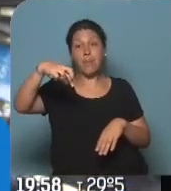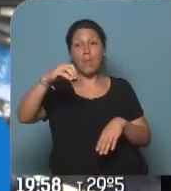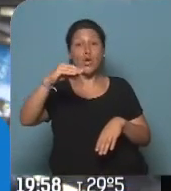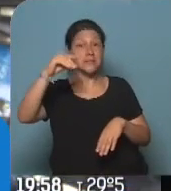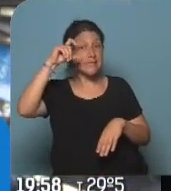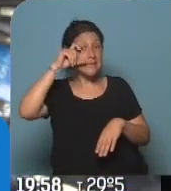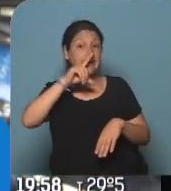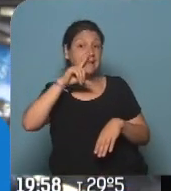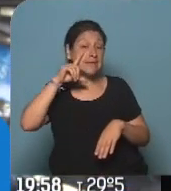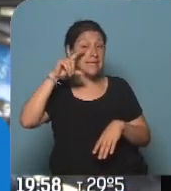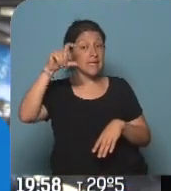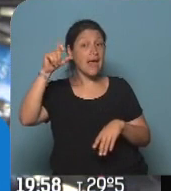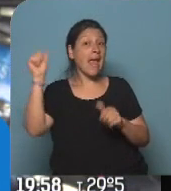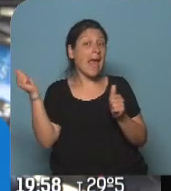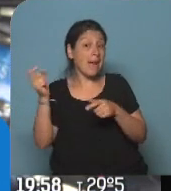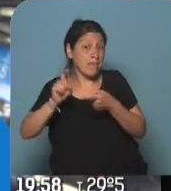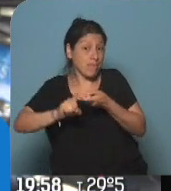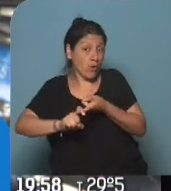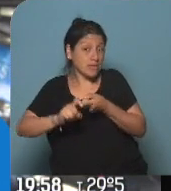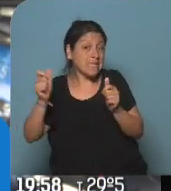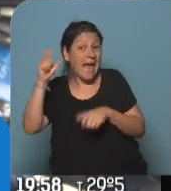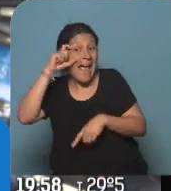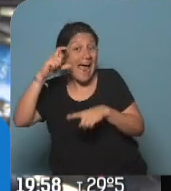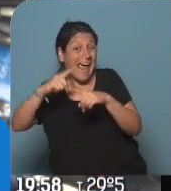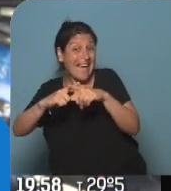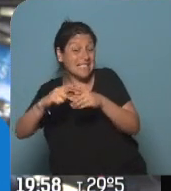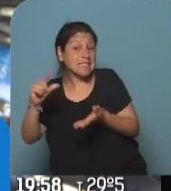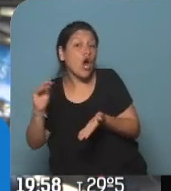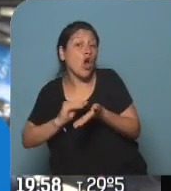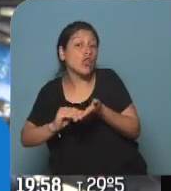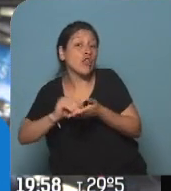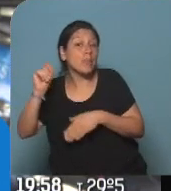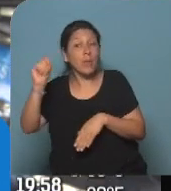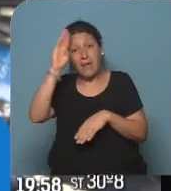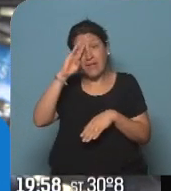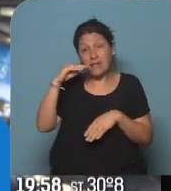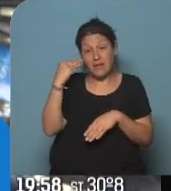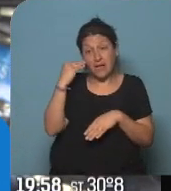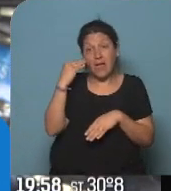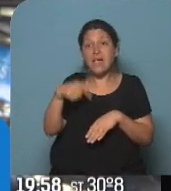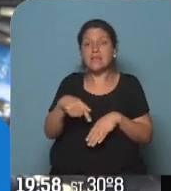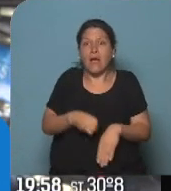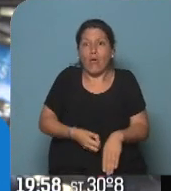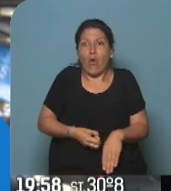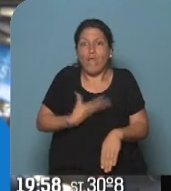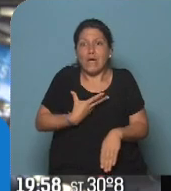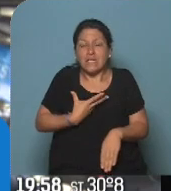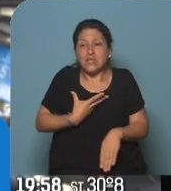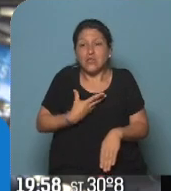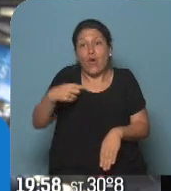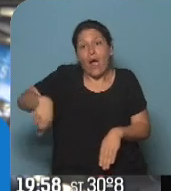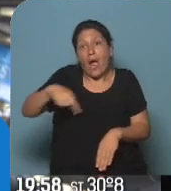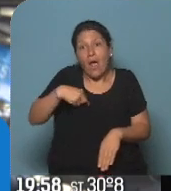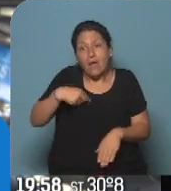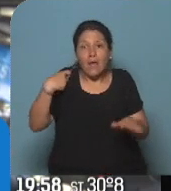de Néstor y Cristina Kirchner, confesó que el ex secretario privado de Kirchner le pagó un soborno al